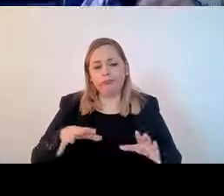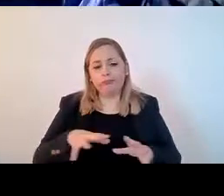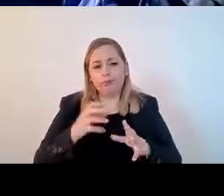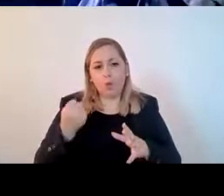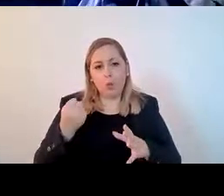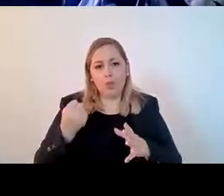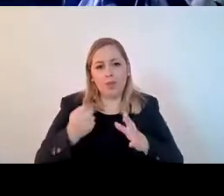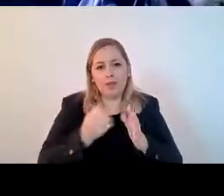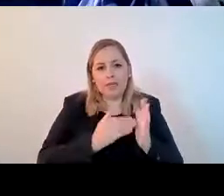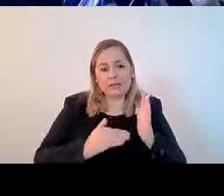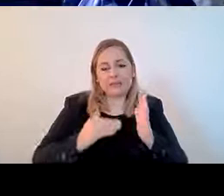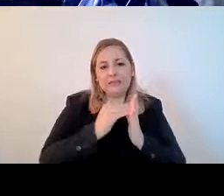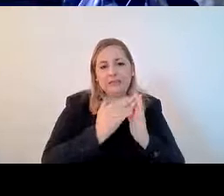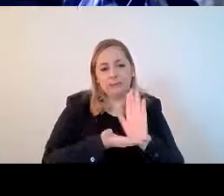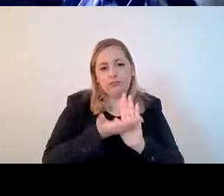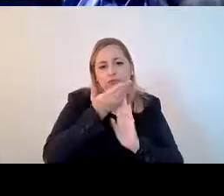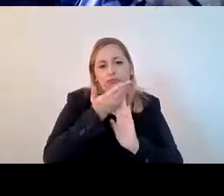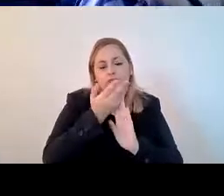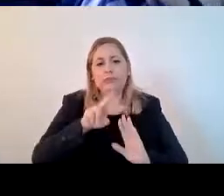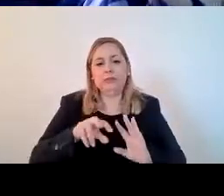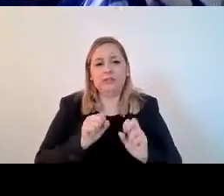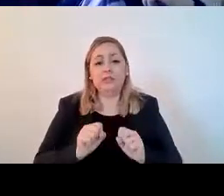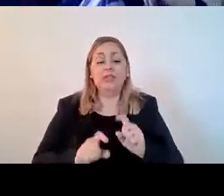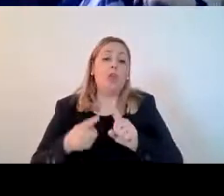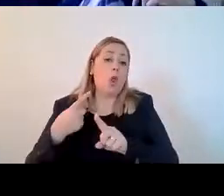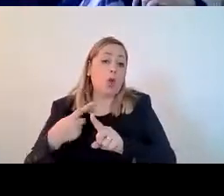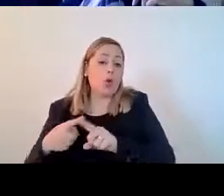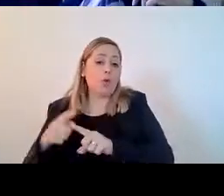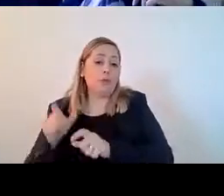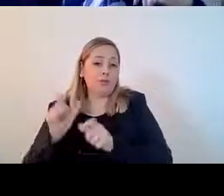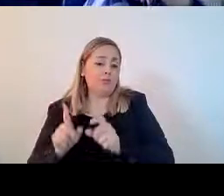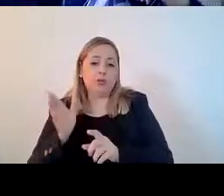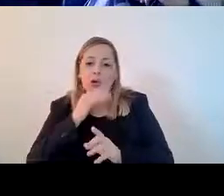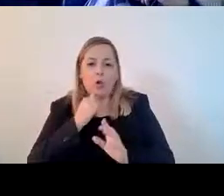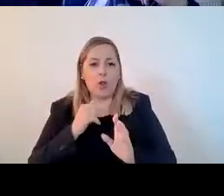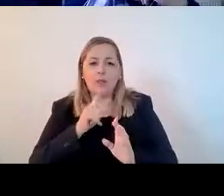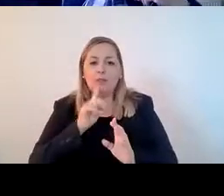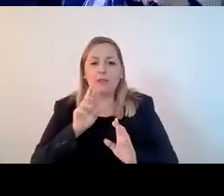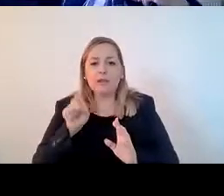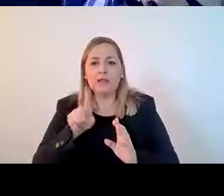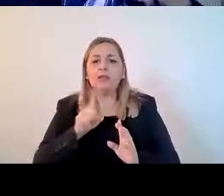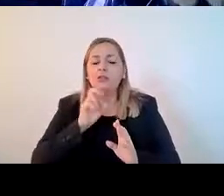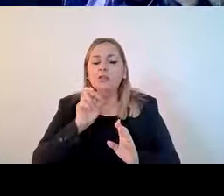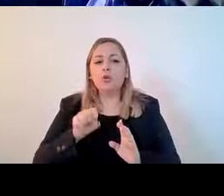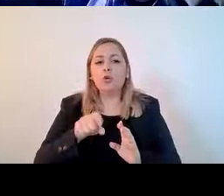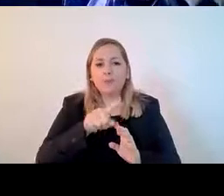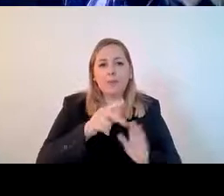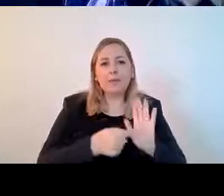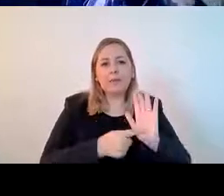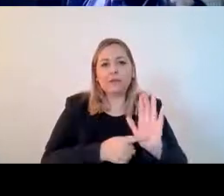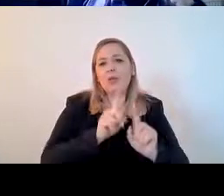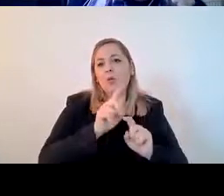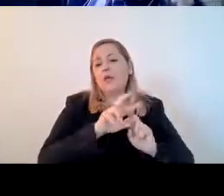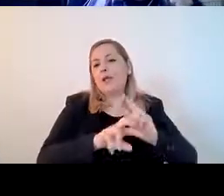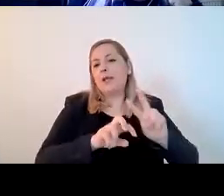que no presentan el trastorno. Y vamos a presentar algunas investigaciones, como decía, que había hecho